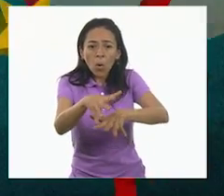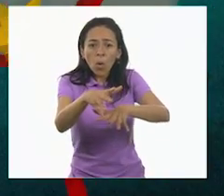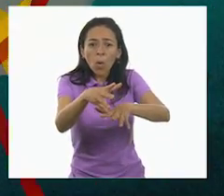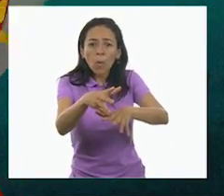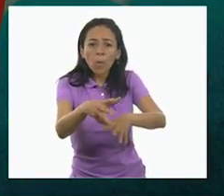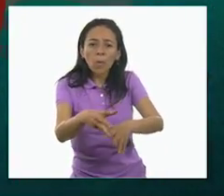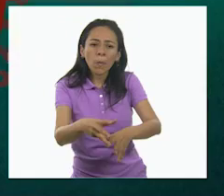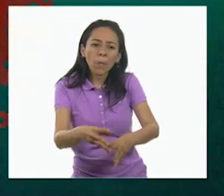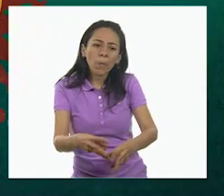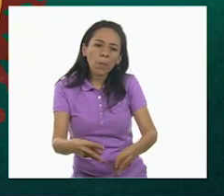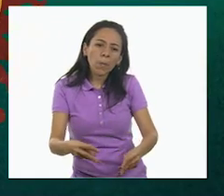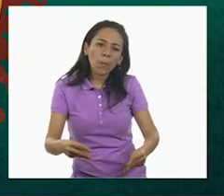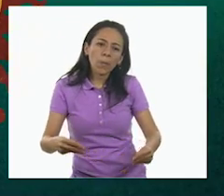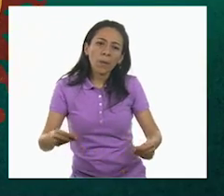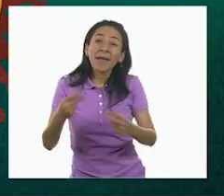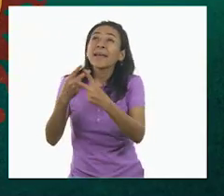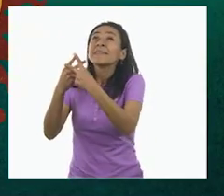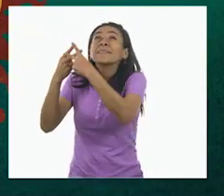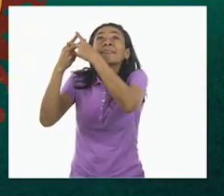liqoystaqo